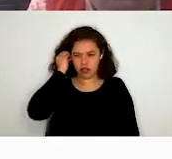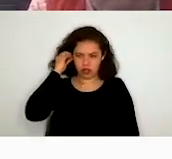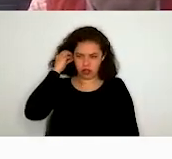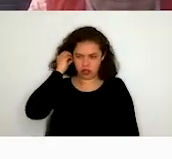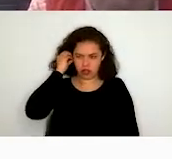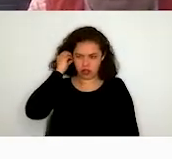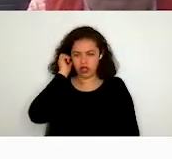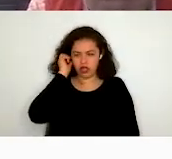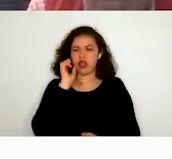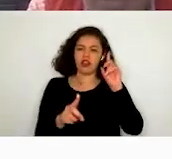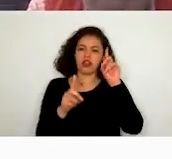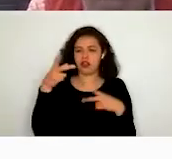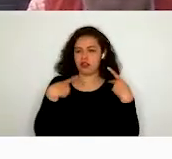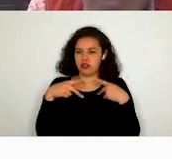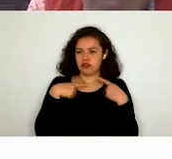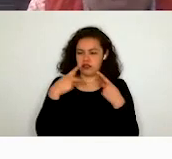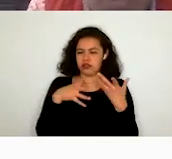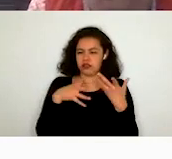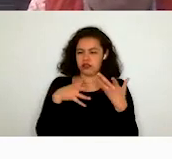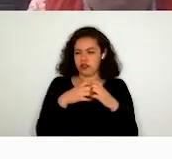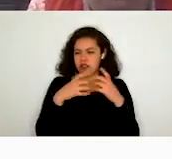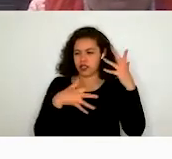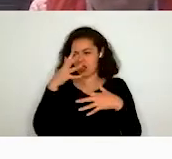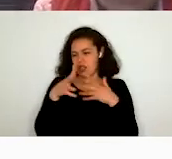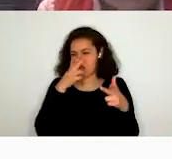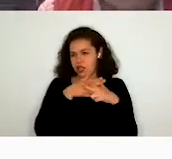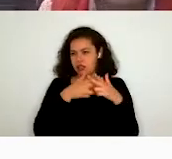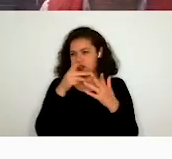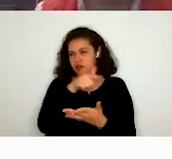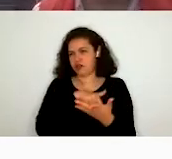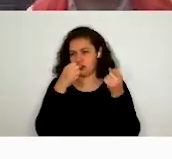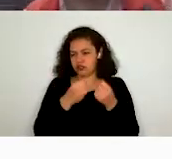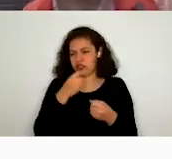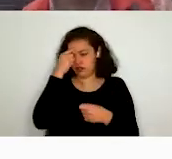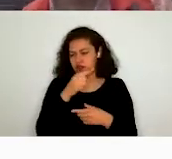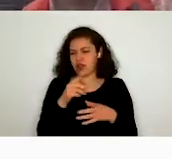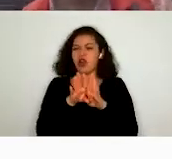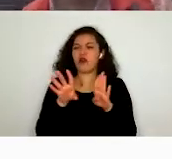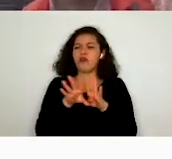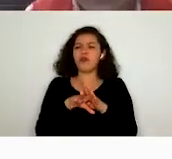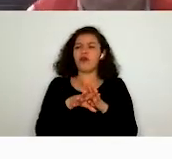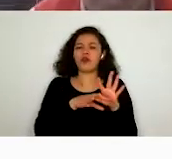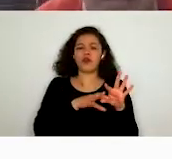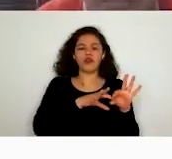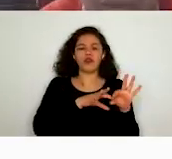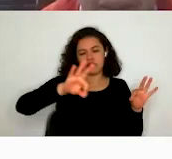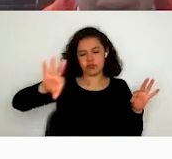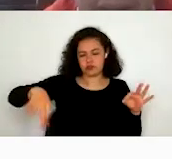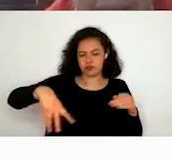Conducir a las personas durante una emergencia o desastre hasta un lugar seguro a través de rutas libres de peligro,